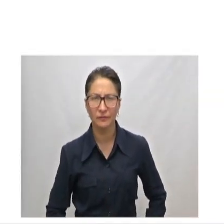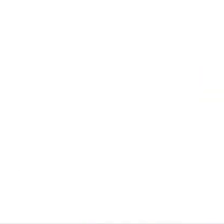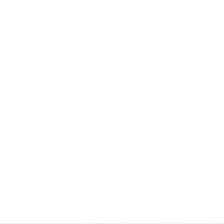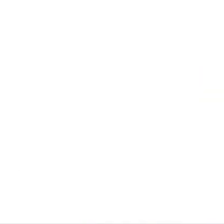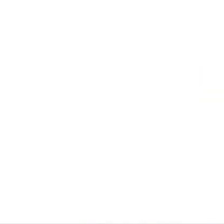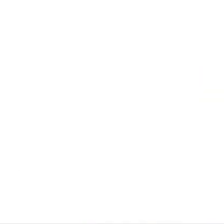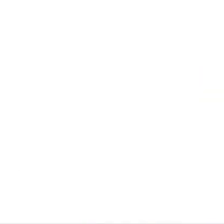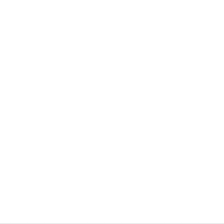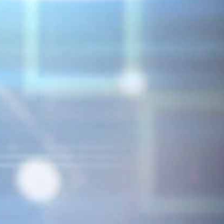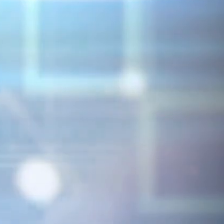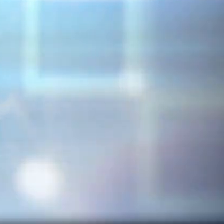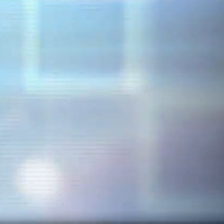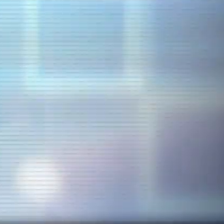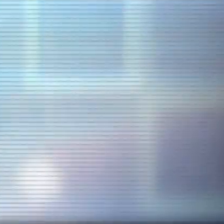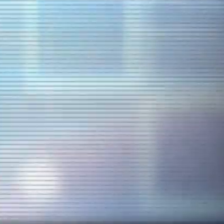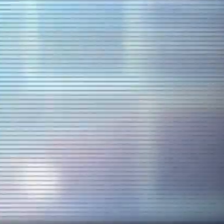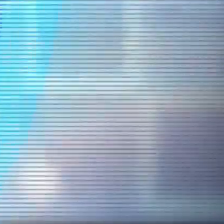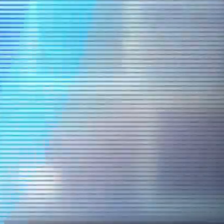de la República.